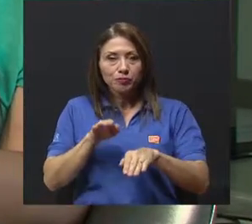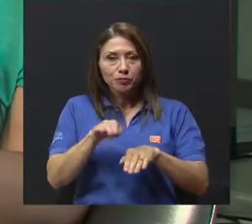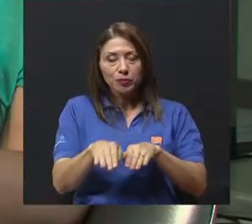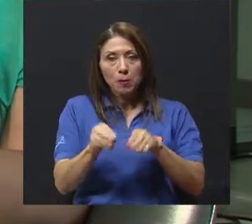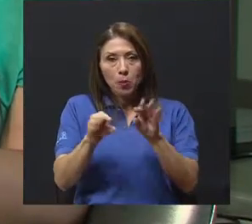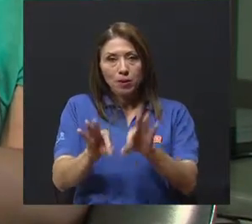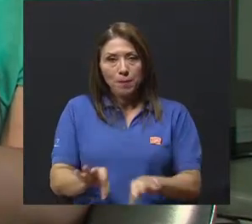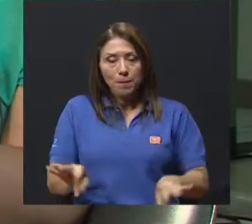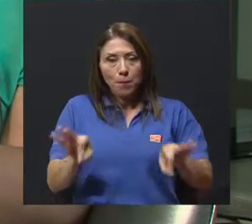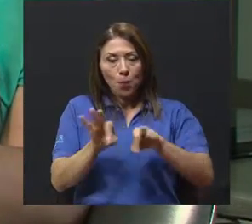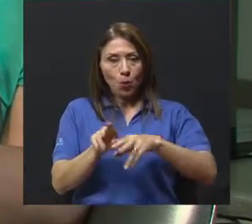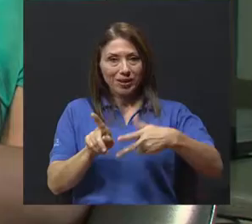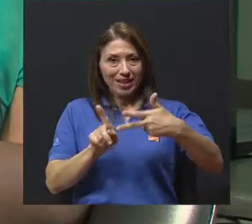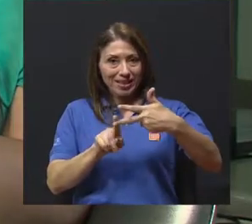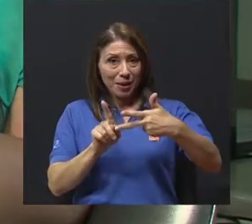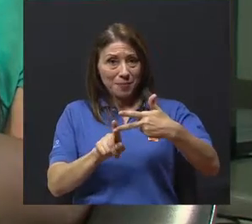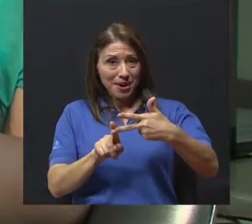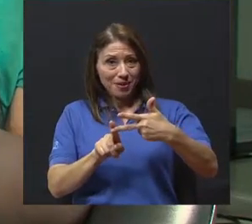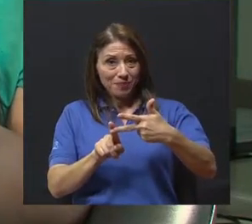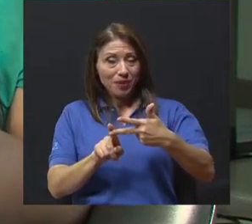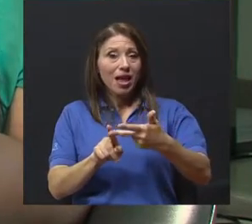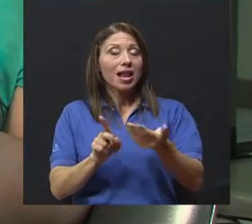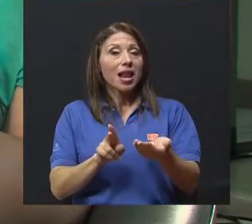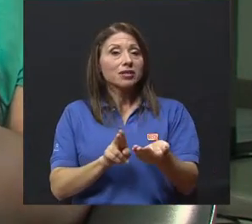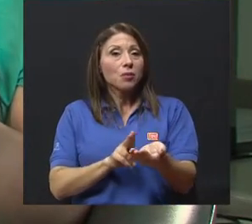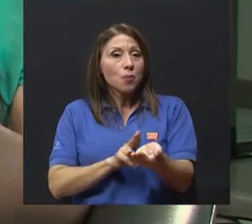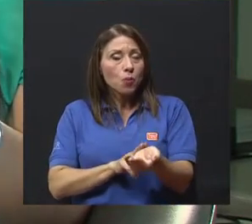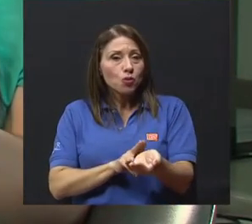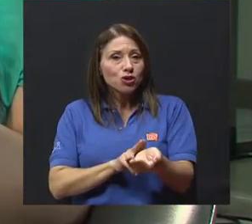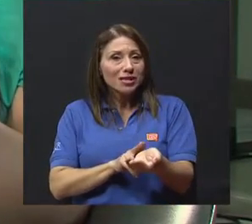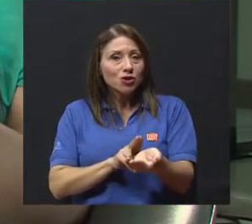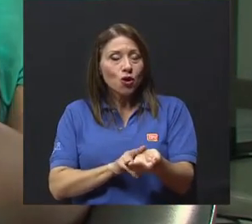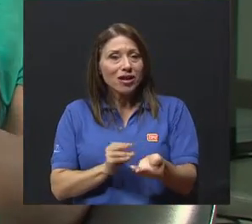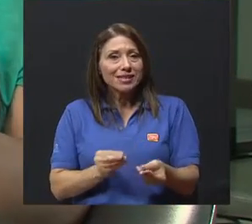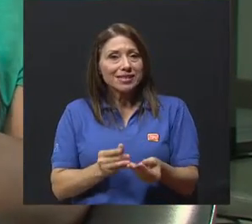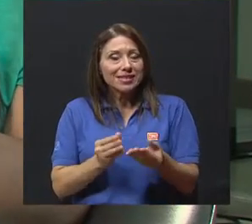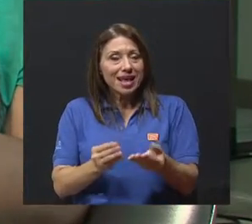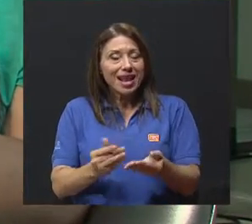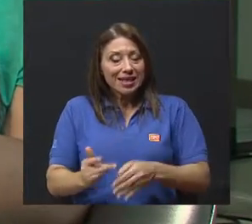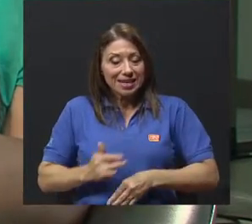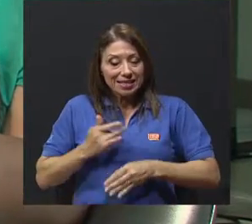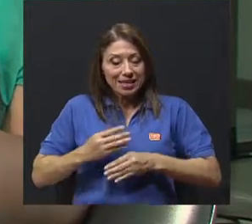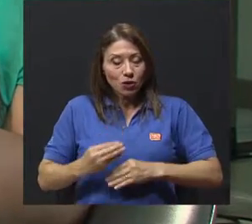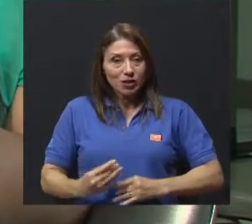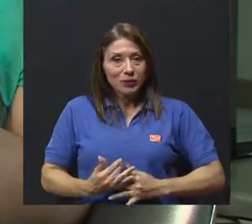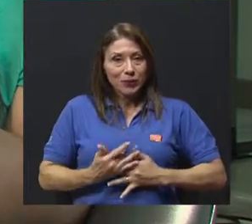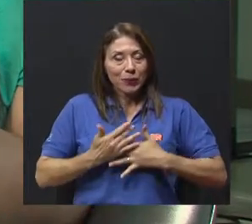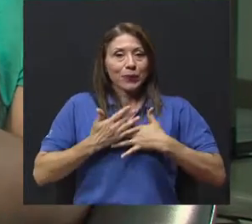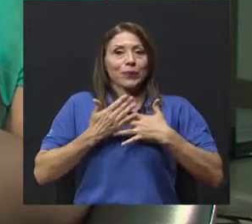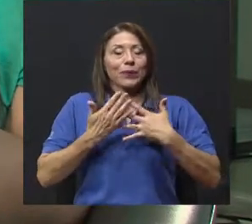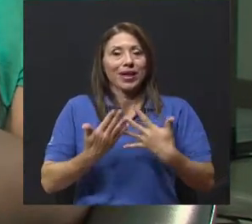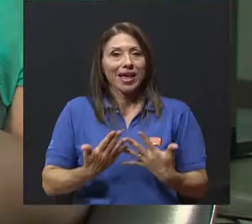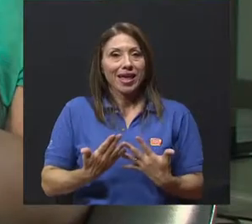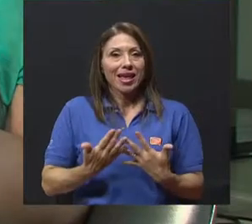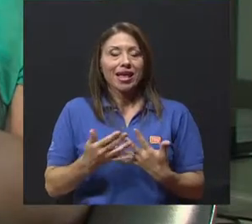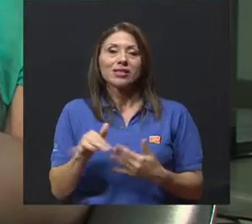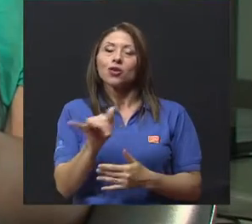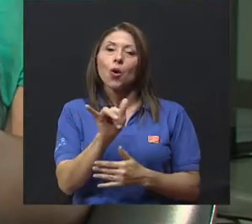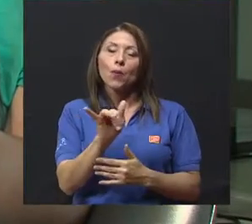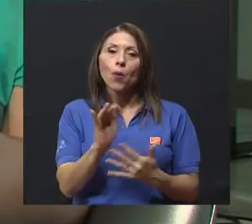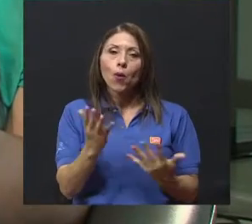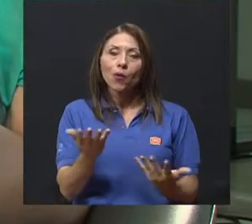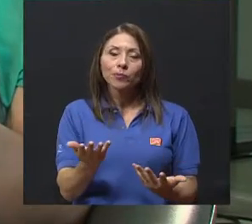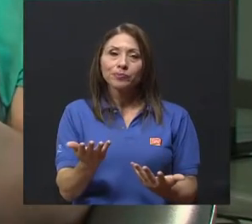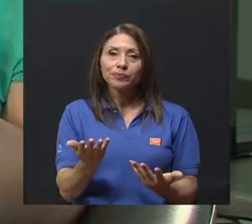importante esto y también las pulsaciones la estimulación que se da ya nivel de neuroplasticidad que sería como